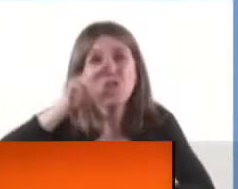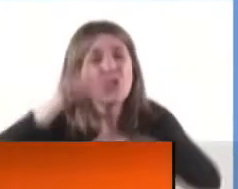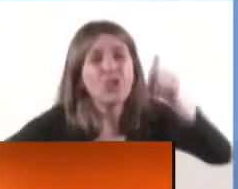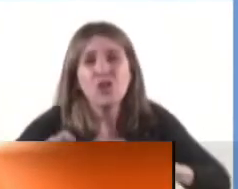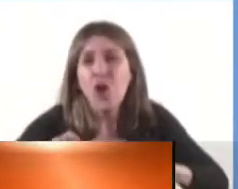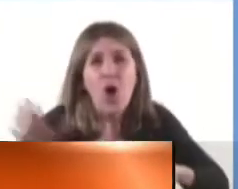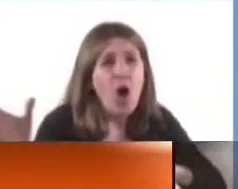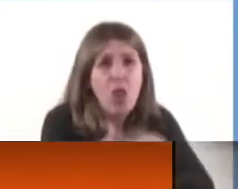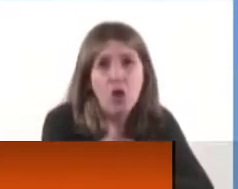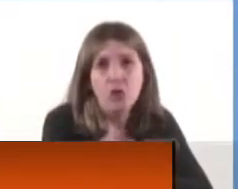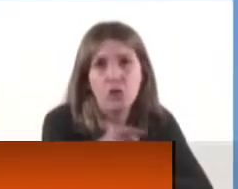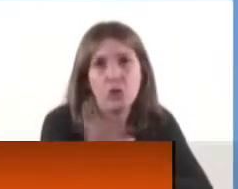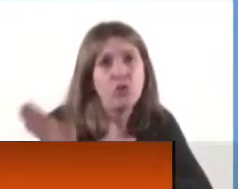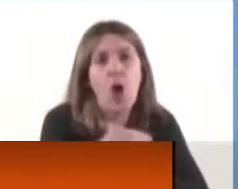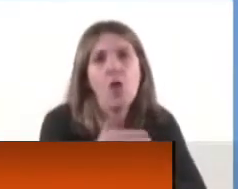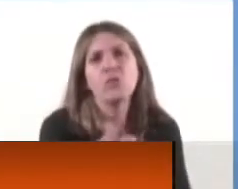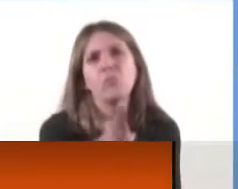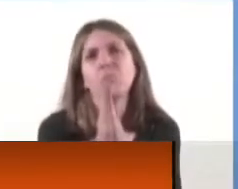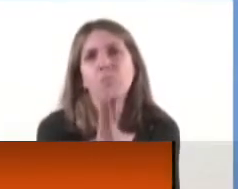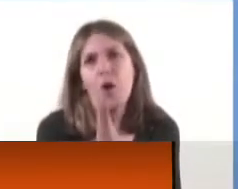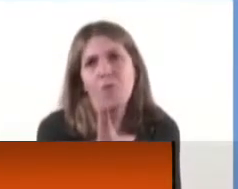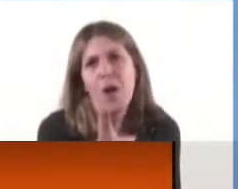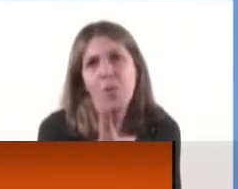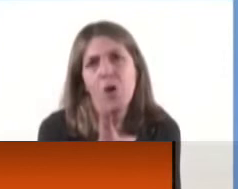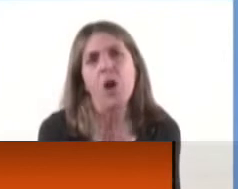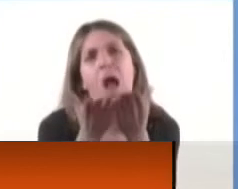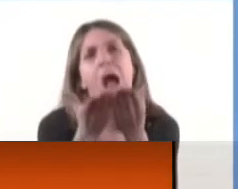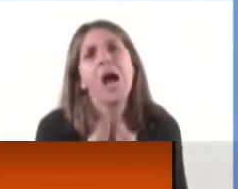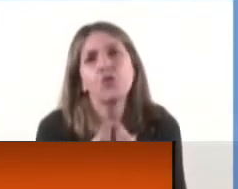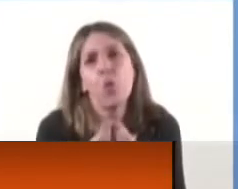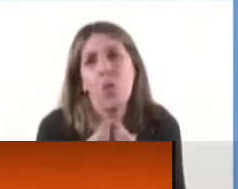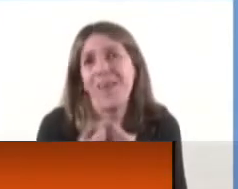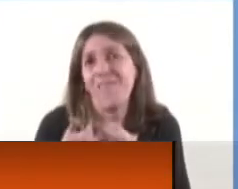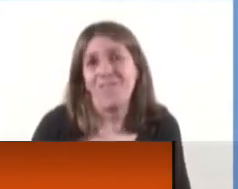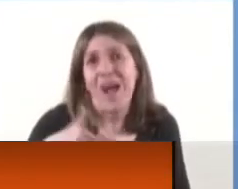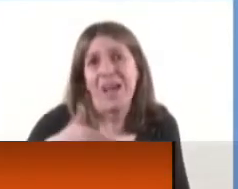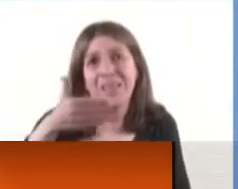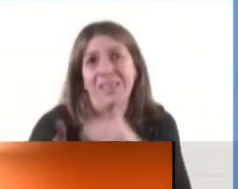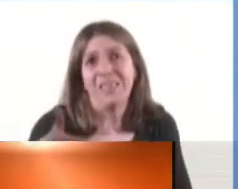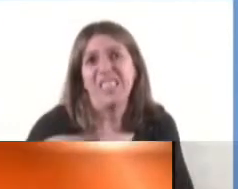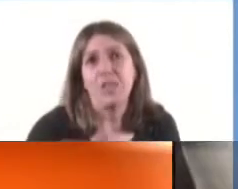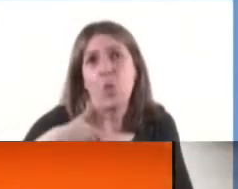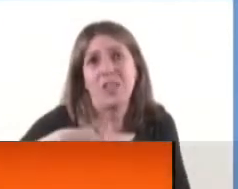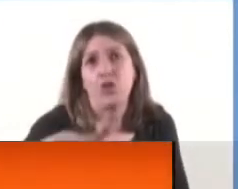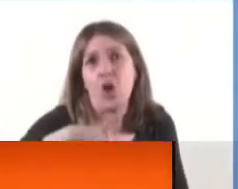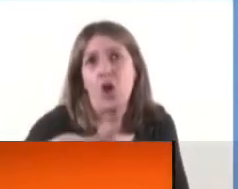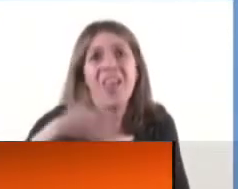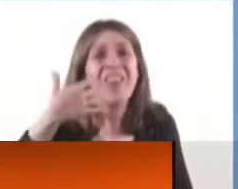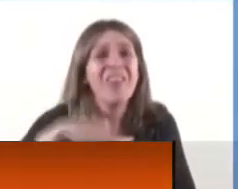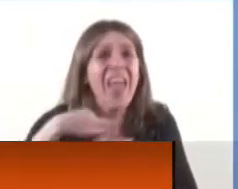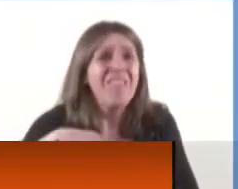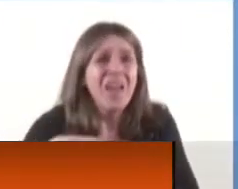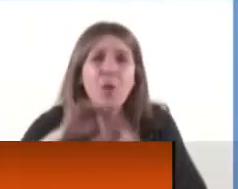a todas, que por favor nos ayuden en esta etapa que se inicia. Tenemos que restringir